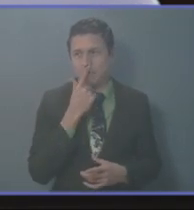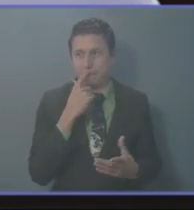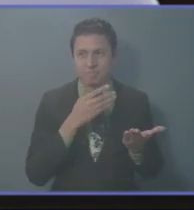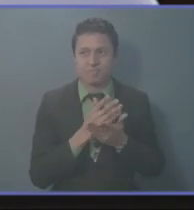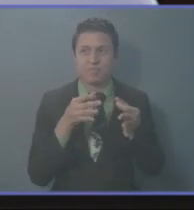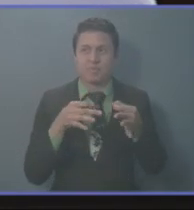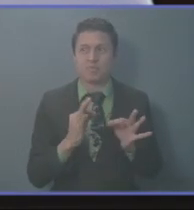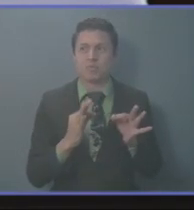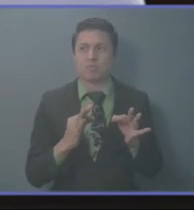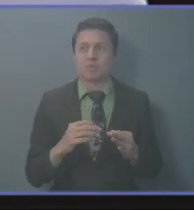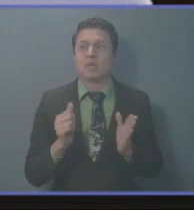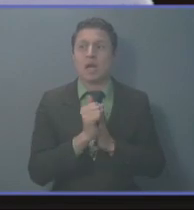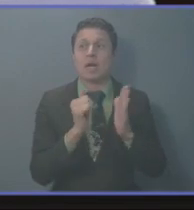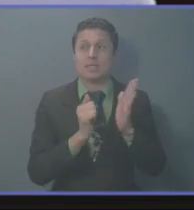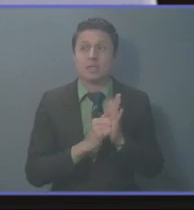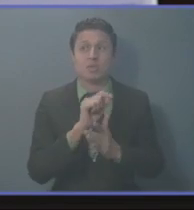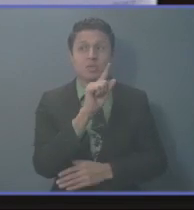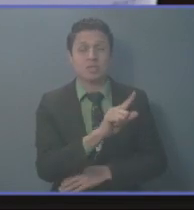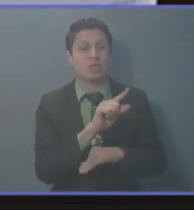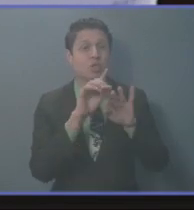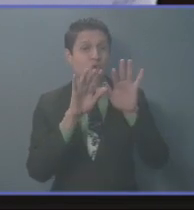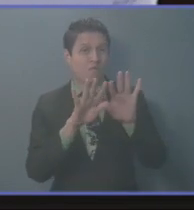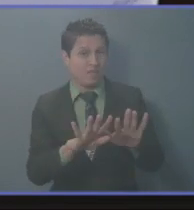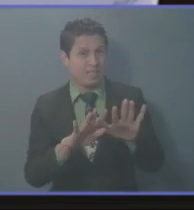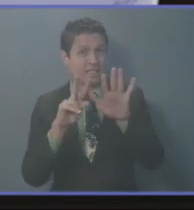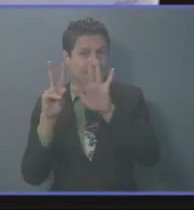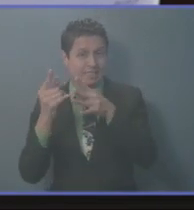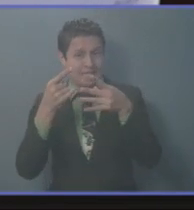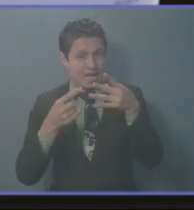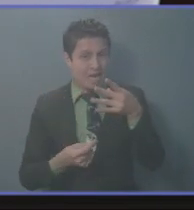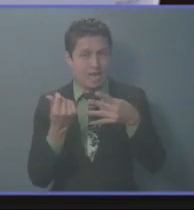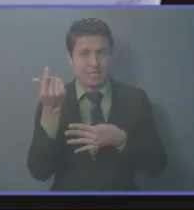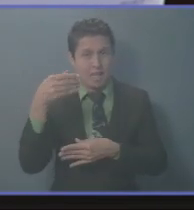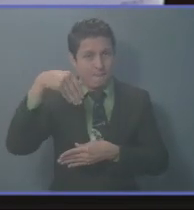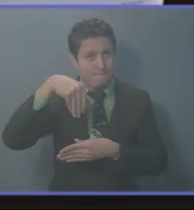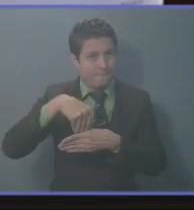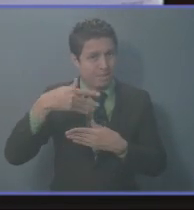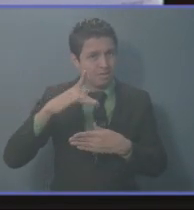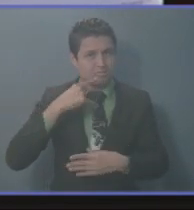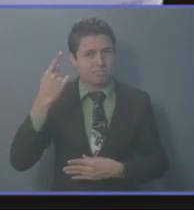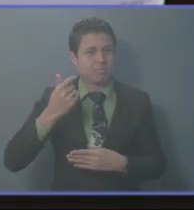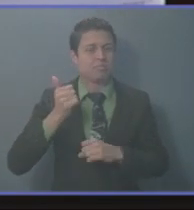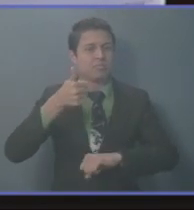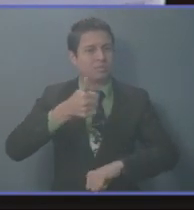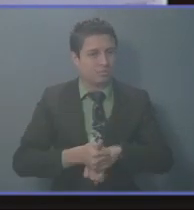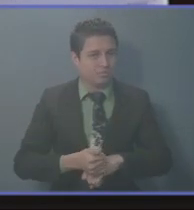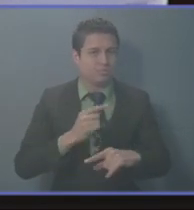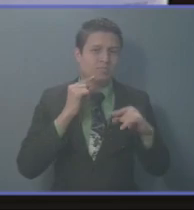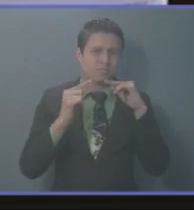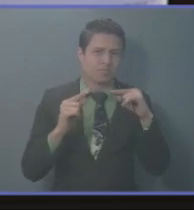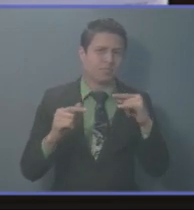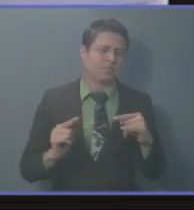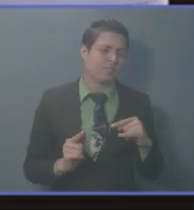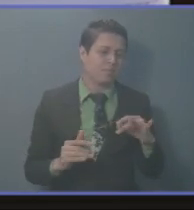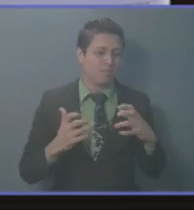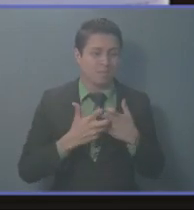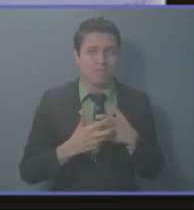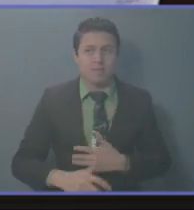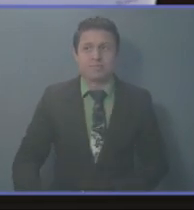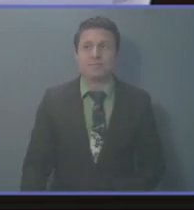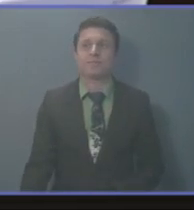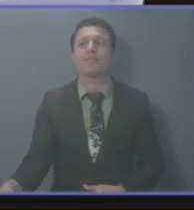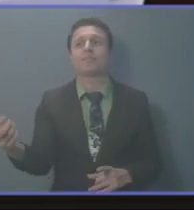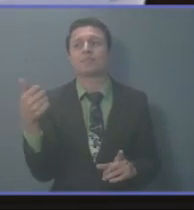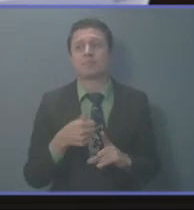la forma en que el artículo 197 de la Ley de Bancos lo establece y con las facultades que las mismas disposiciones